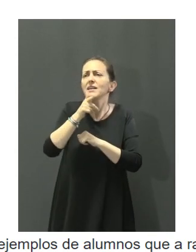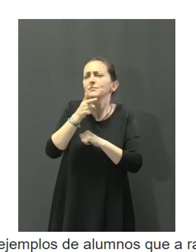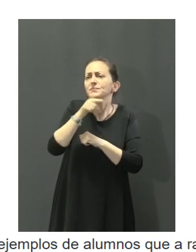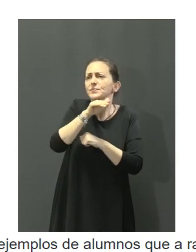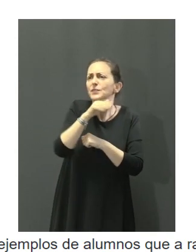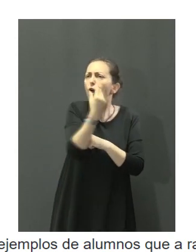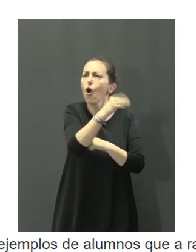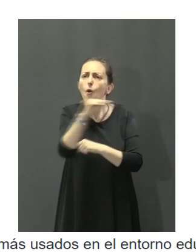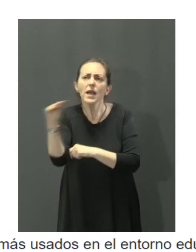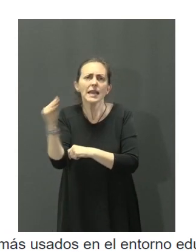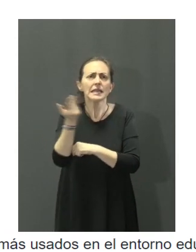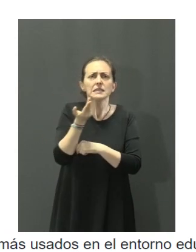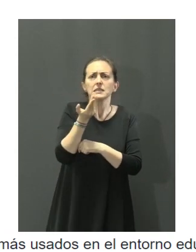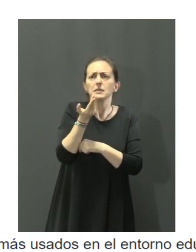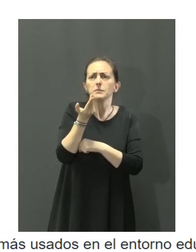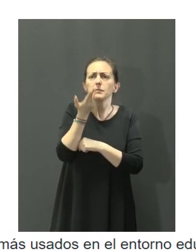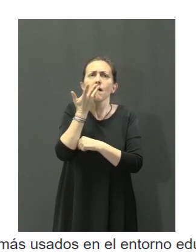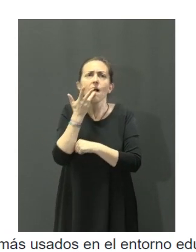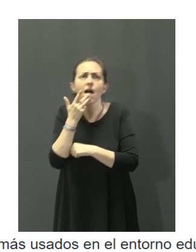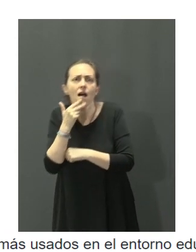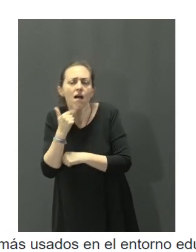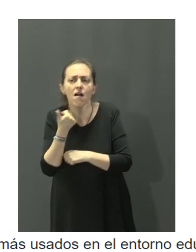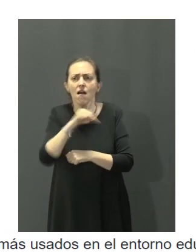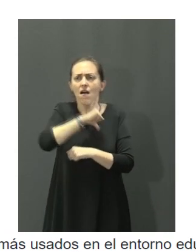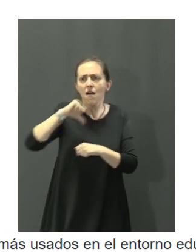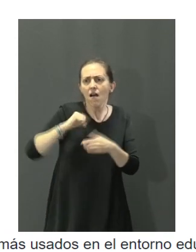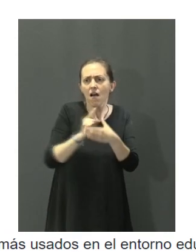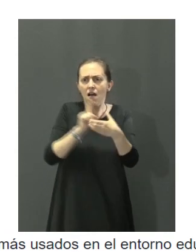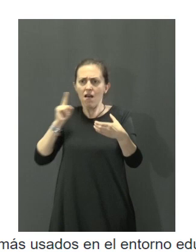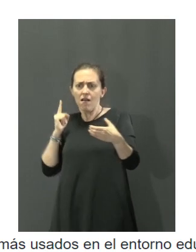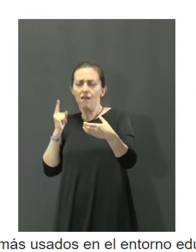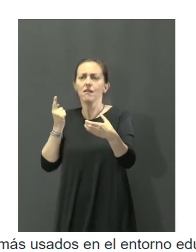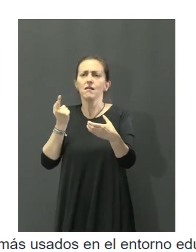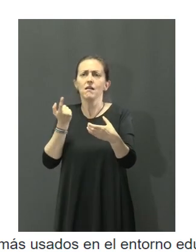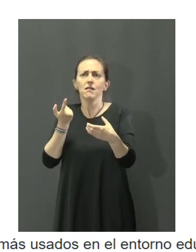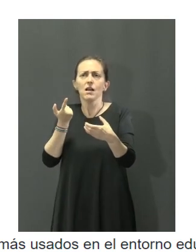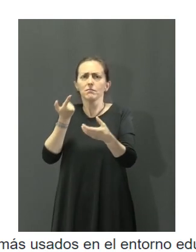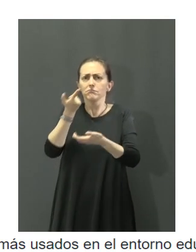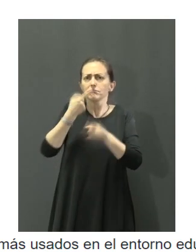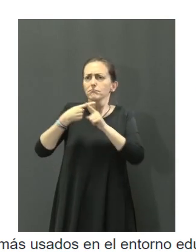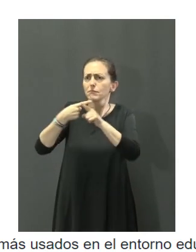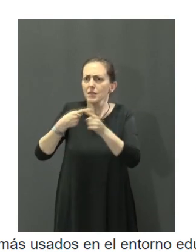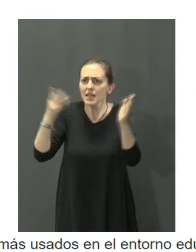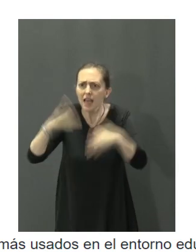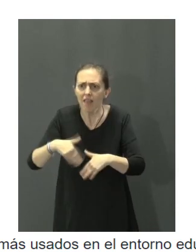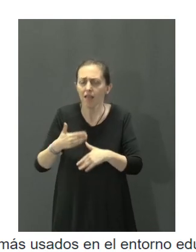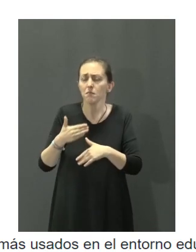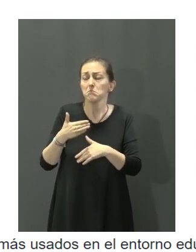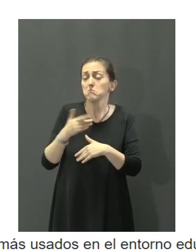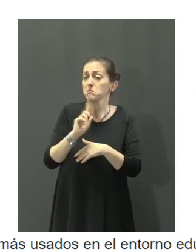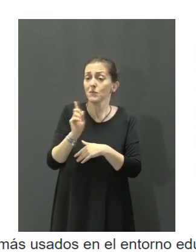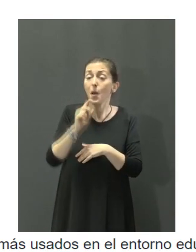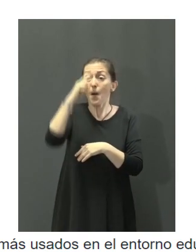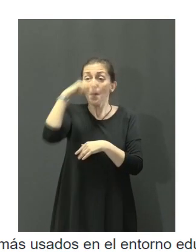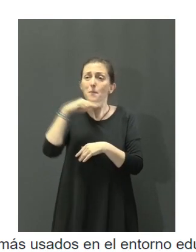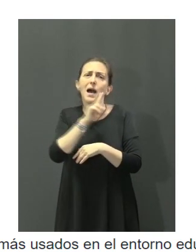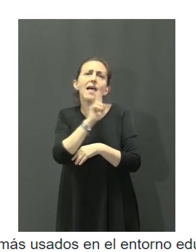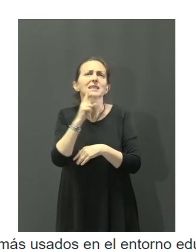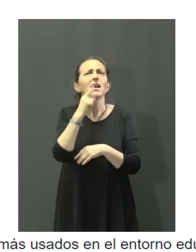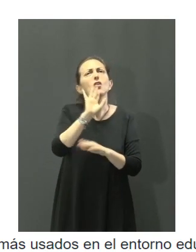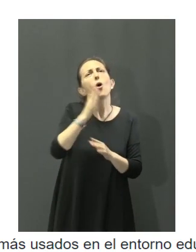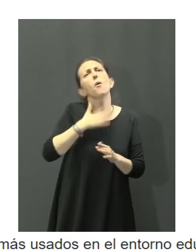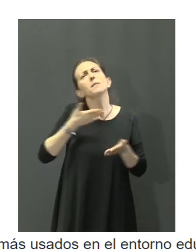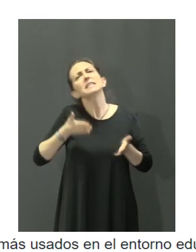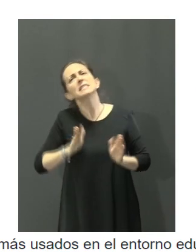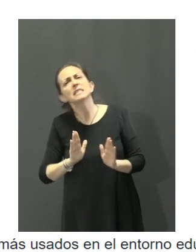chicos se autoaíslen, que no compartan. Muchos padres dicen, no, es que mis